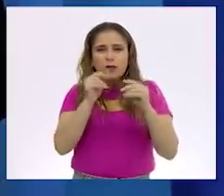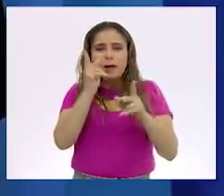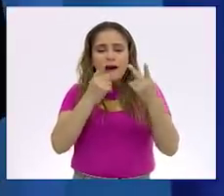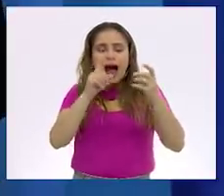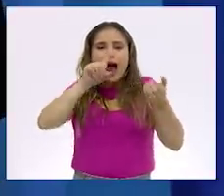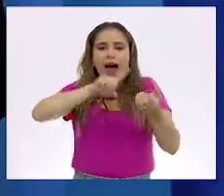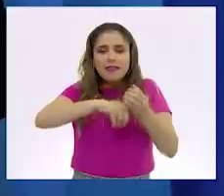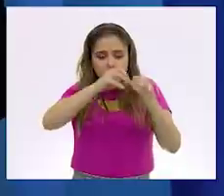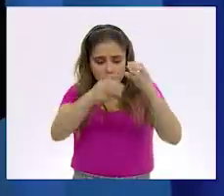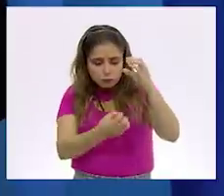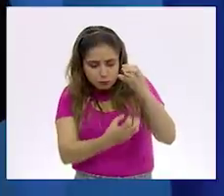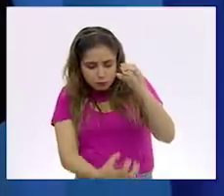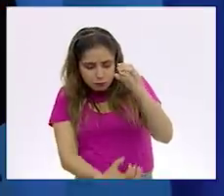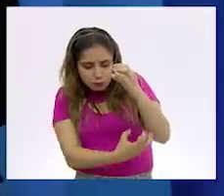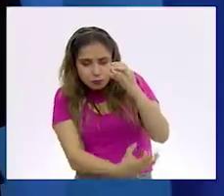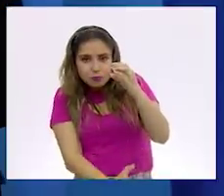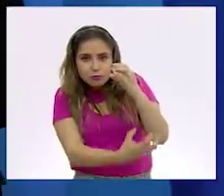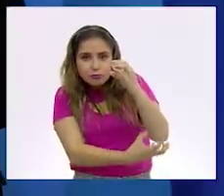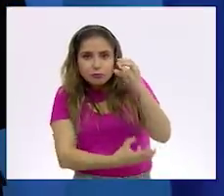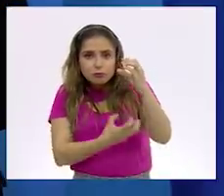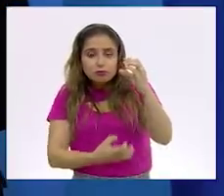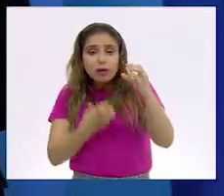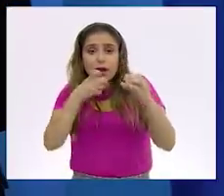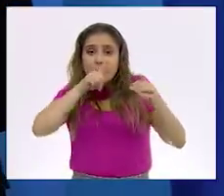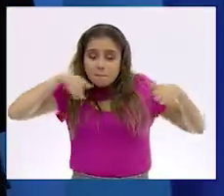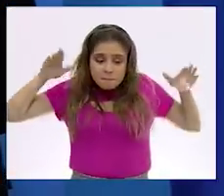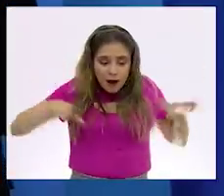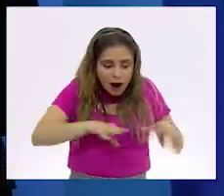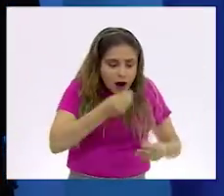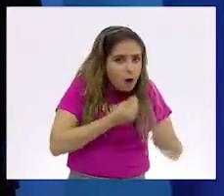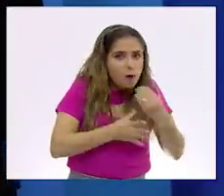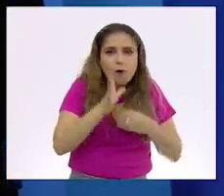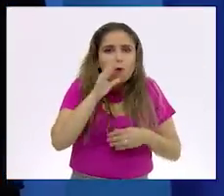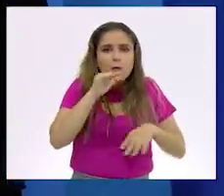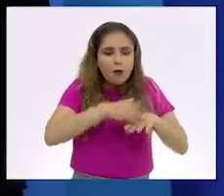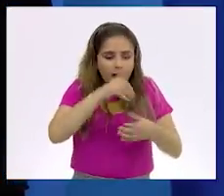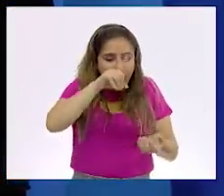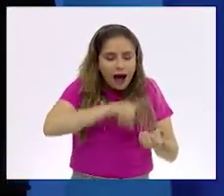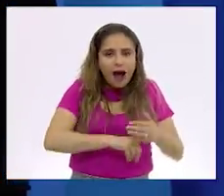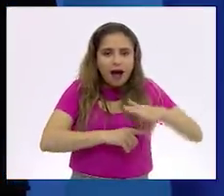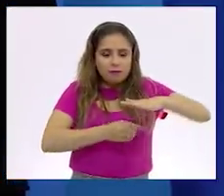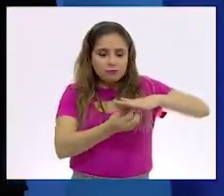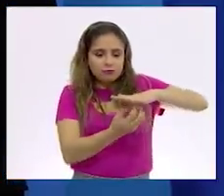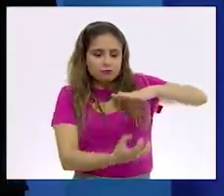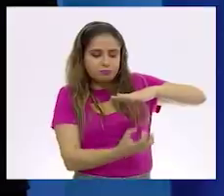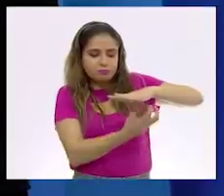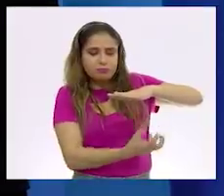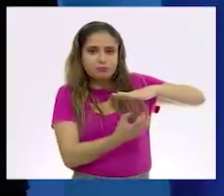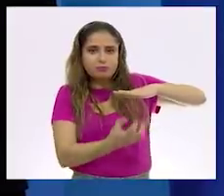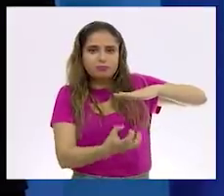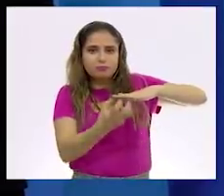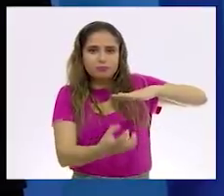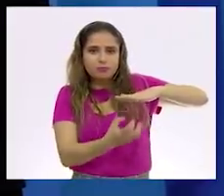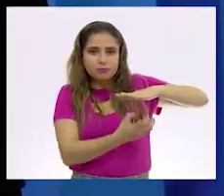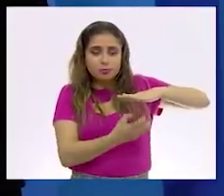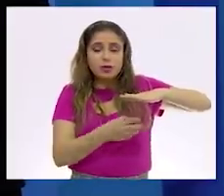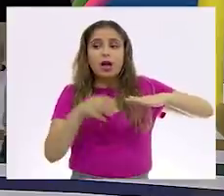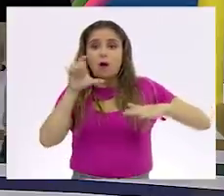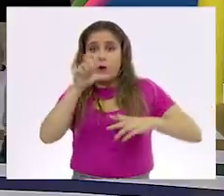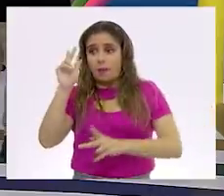de las personas y permite que pueda propagarse solo con la intervención del ser